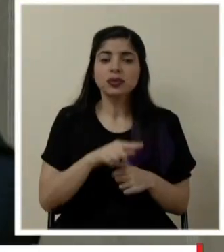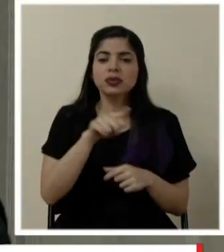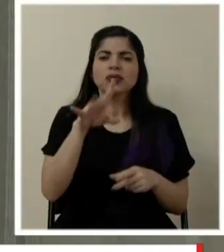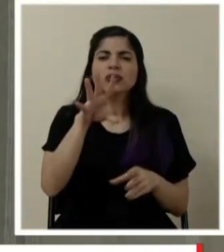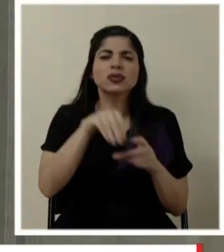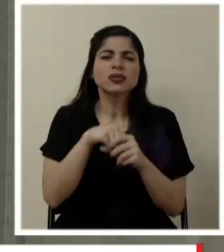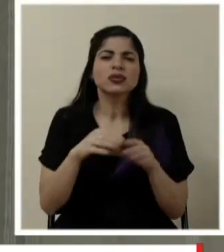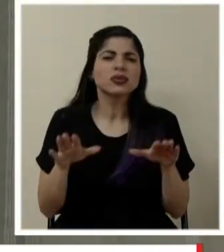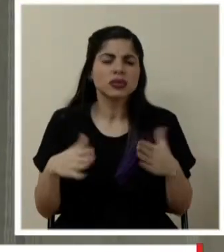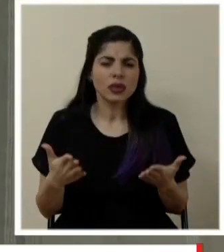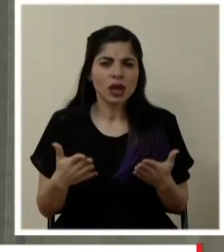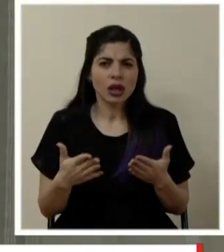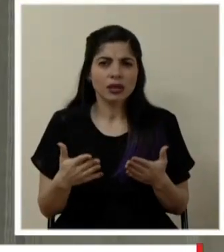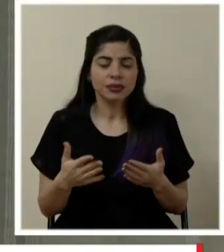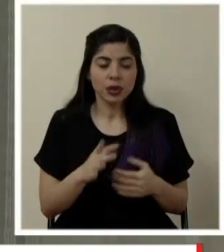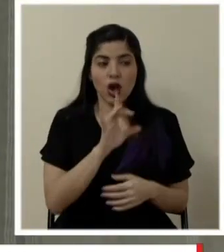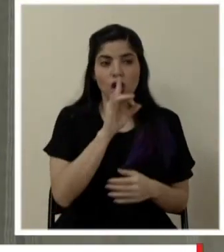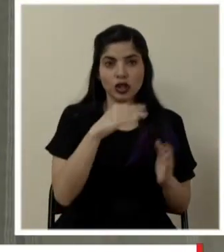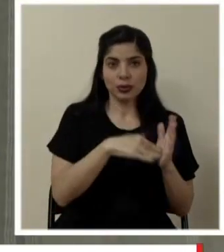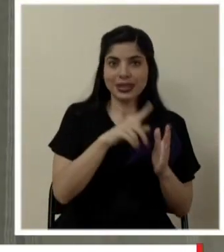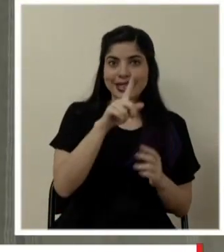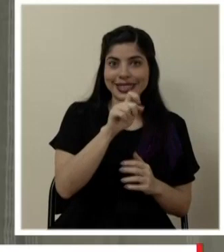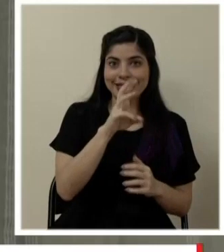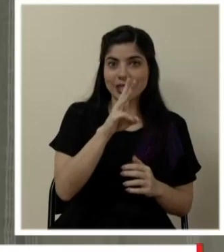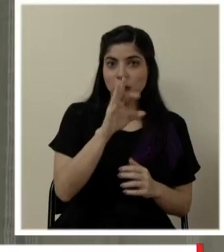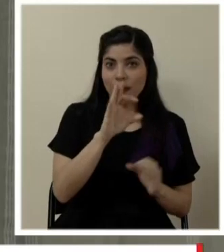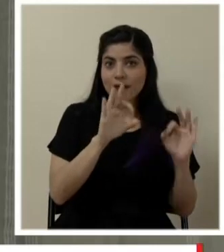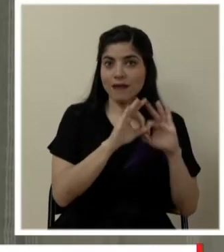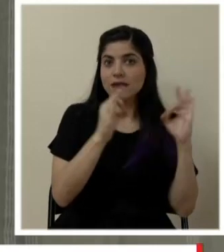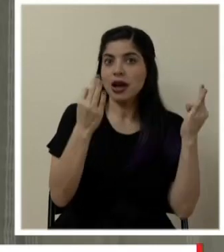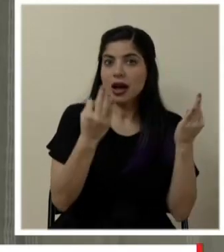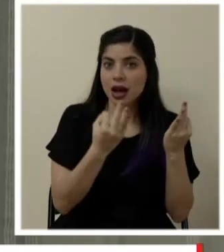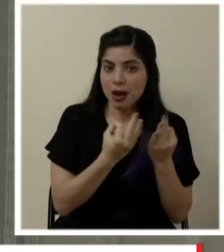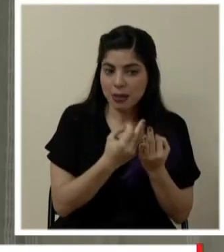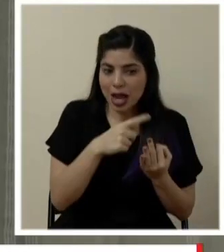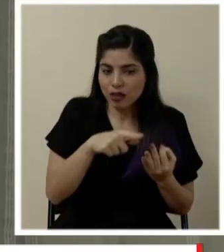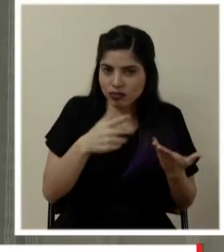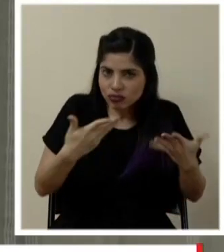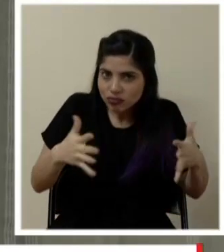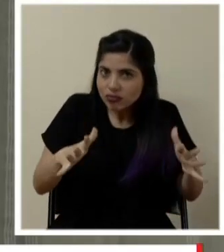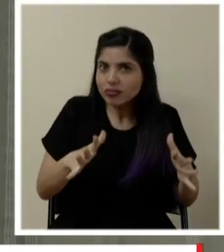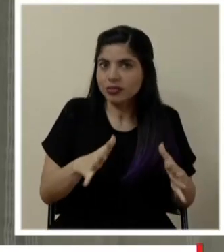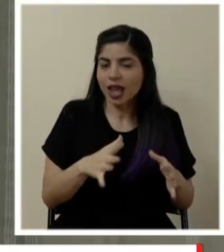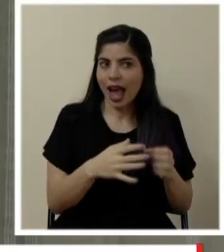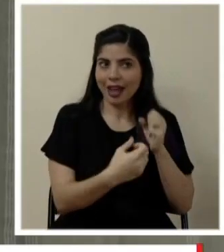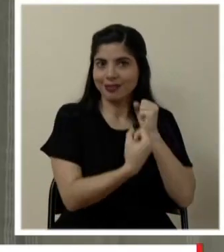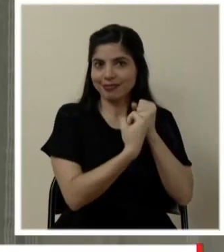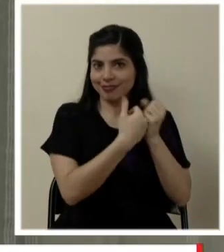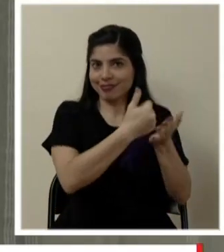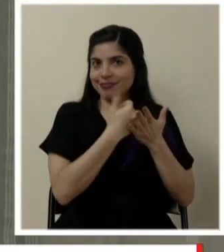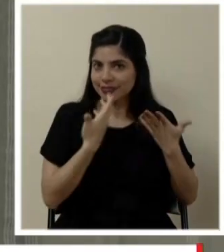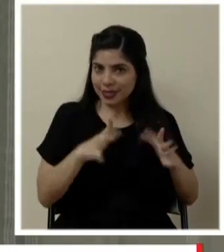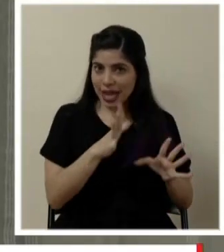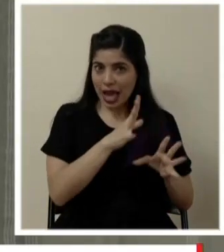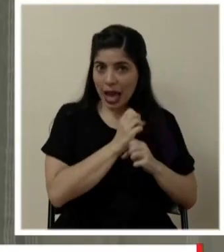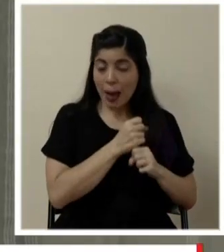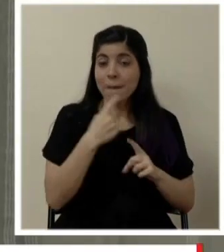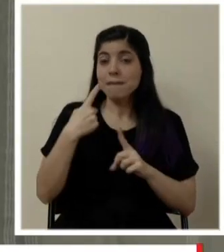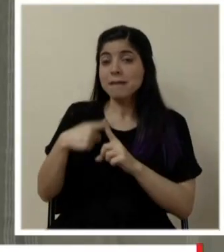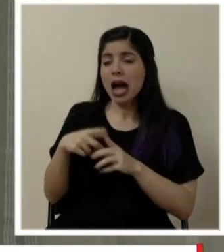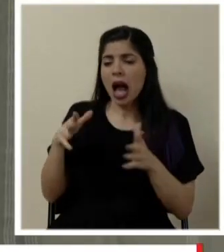incluyen no solamente las 8.169 familias que ya han recibido esa asistencia directa, sino también